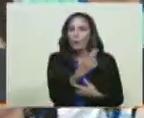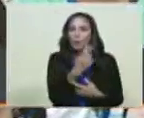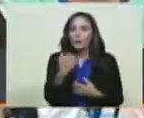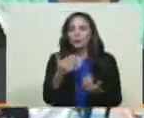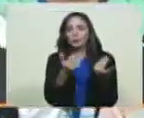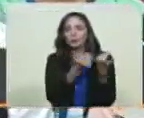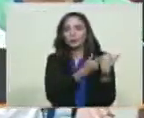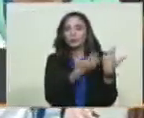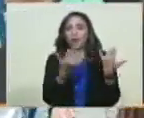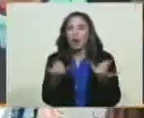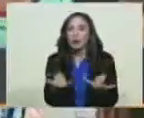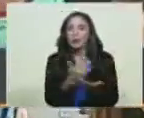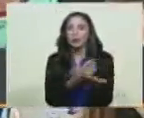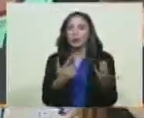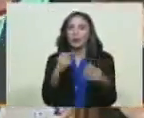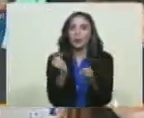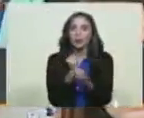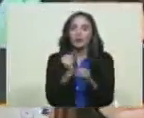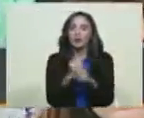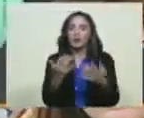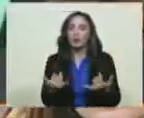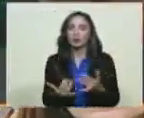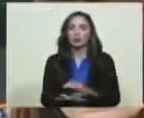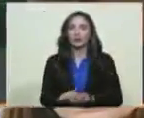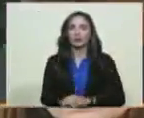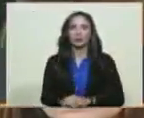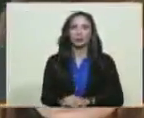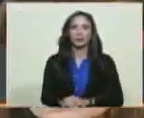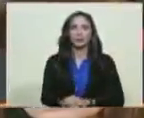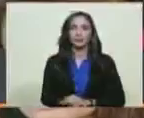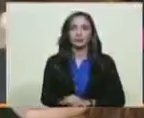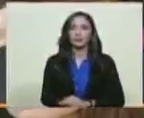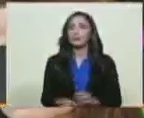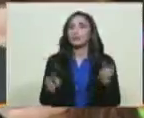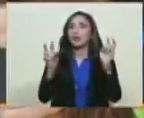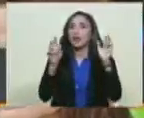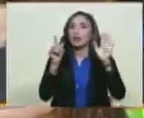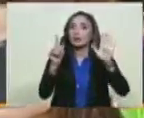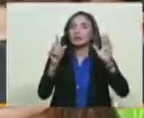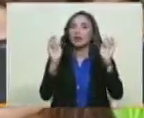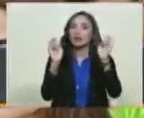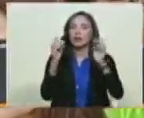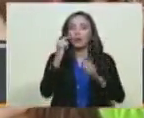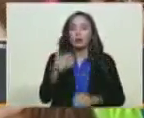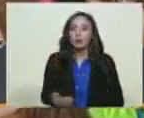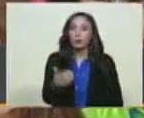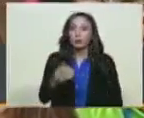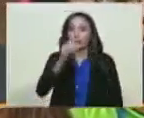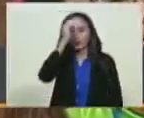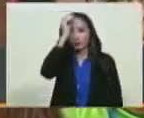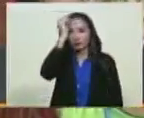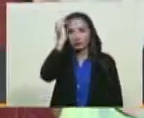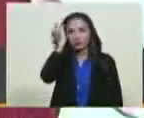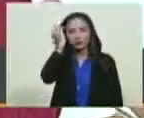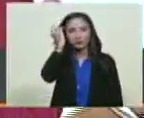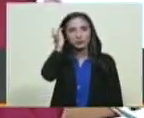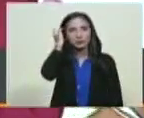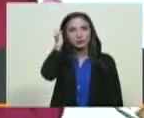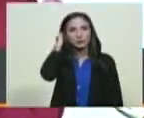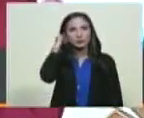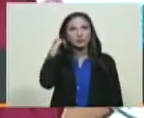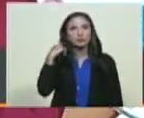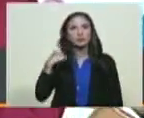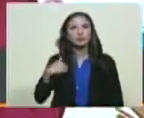que vivir en el presente seis temas vitales han trabajado ustedes quiero saludar de manera muy especial